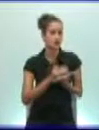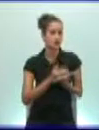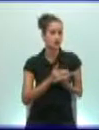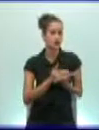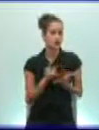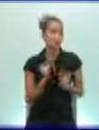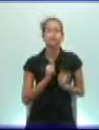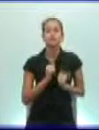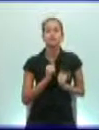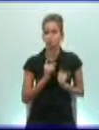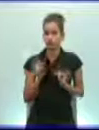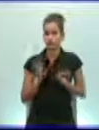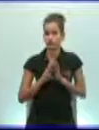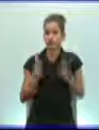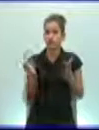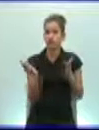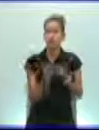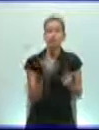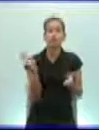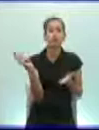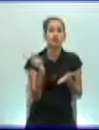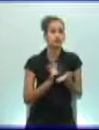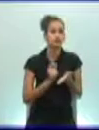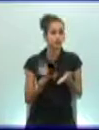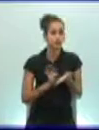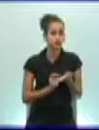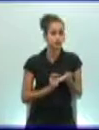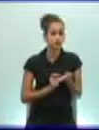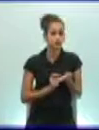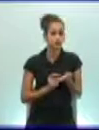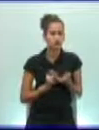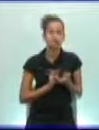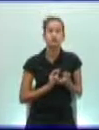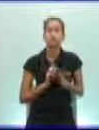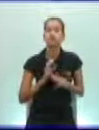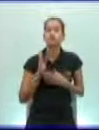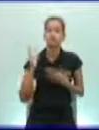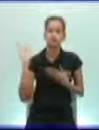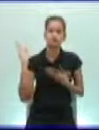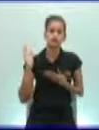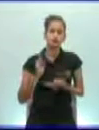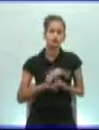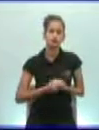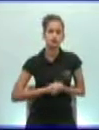Todos anotando las páginas con que vamos a trabajar. Adelante.